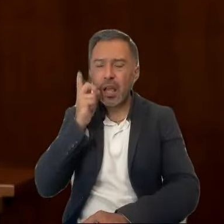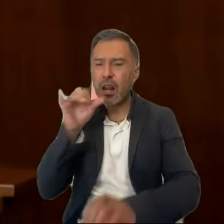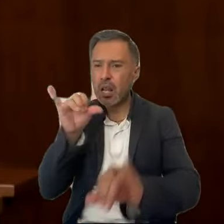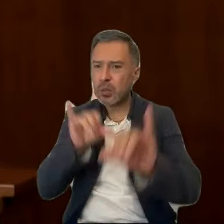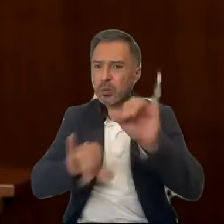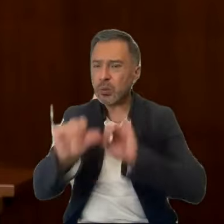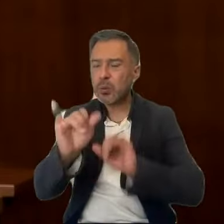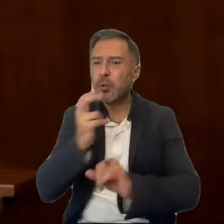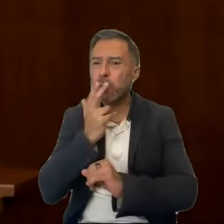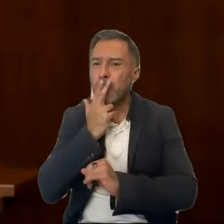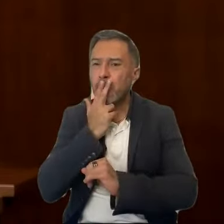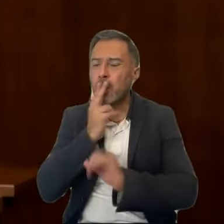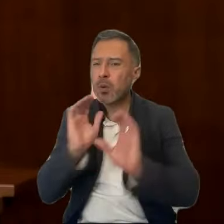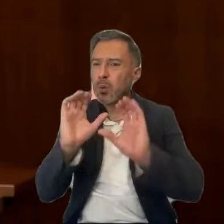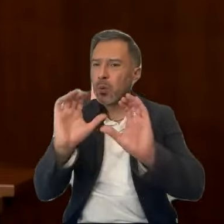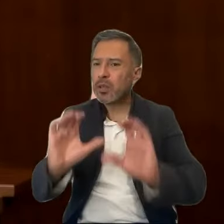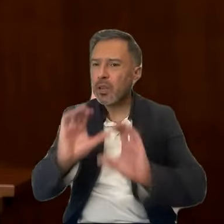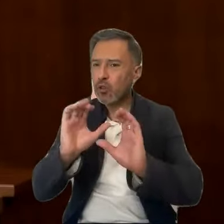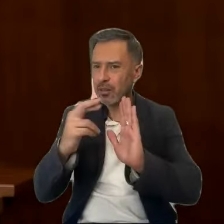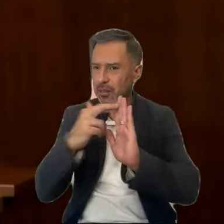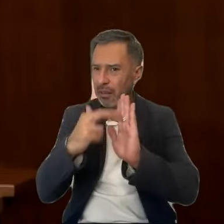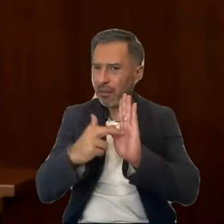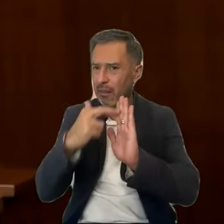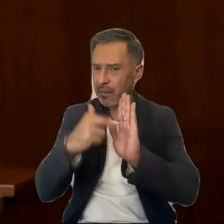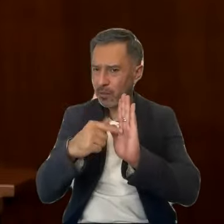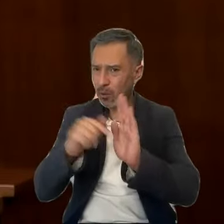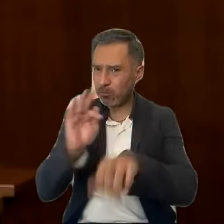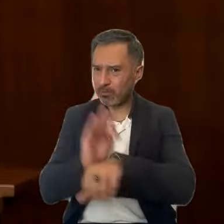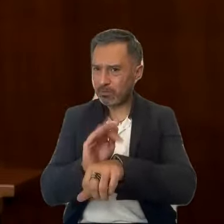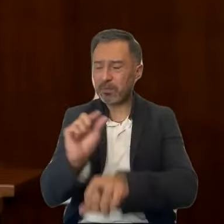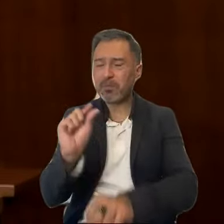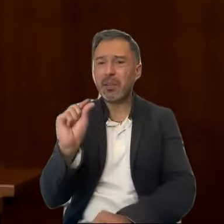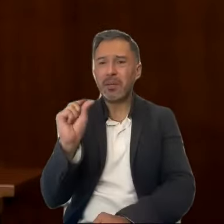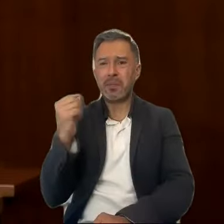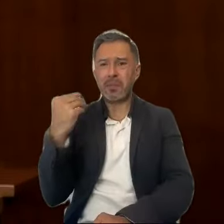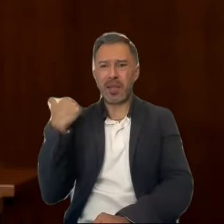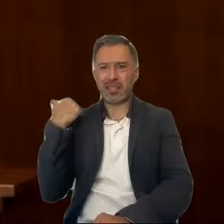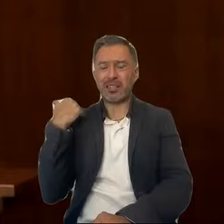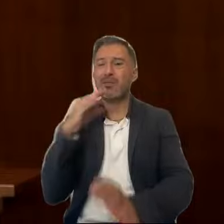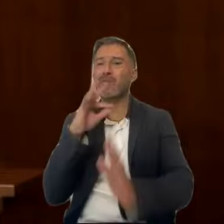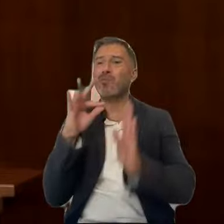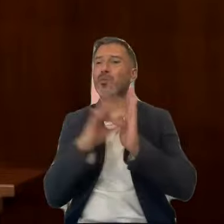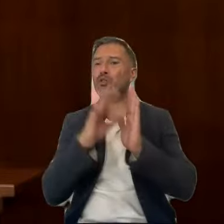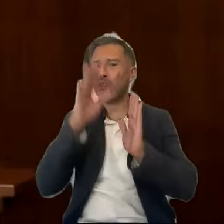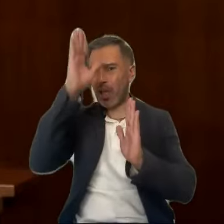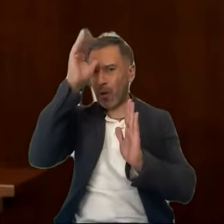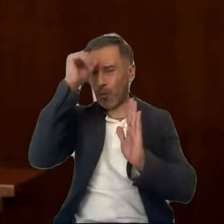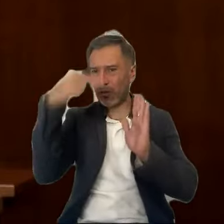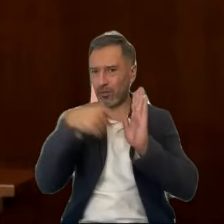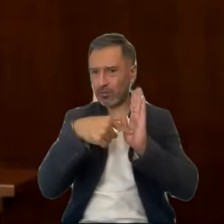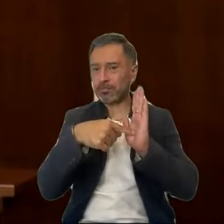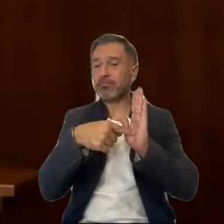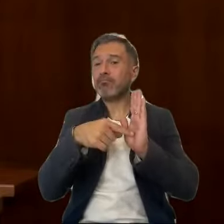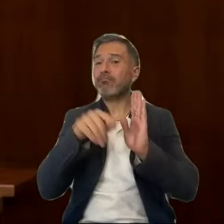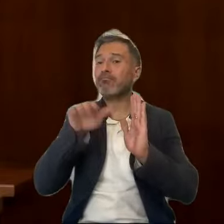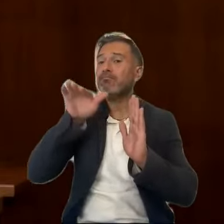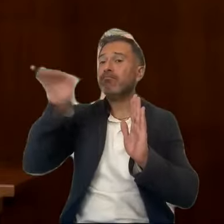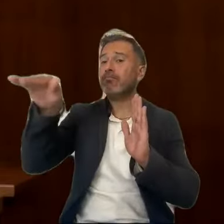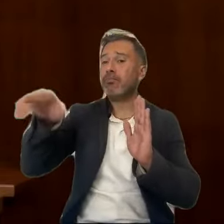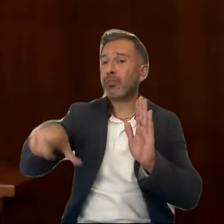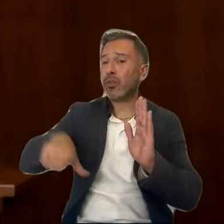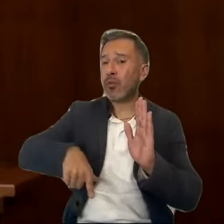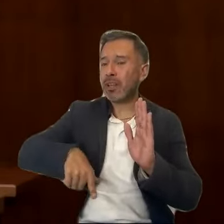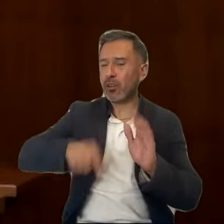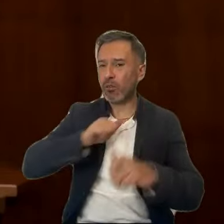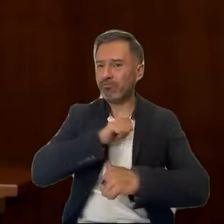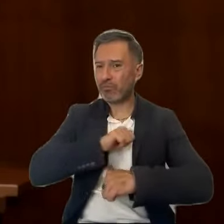es el caso de los recientes puntos de acuerdo para que las autoridades den celeridad y seguimiento